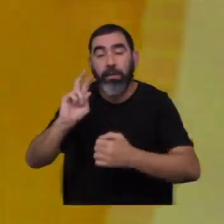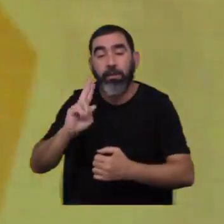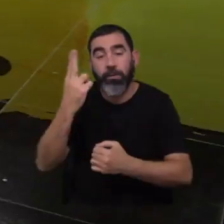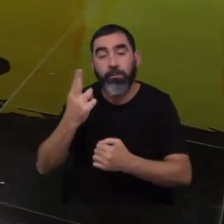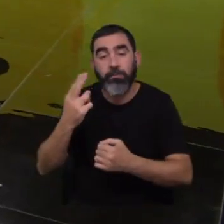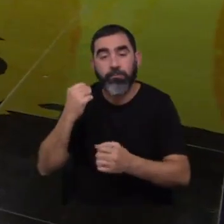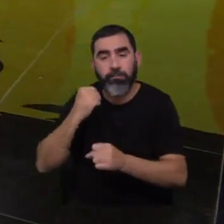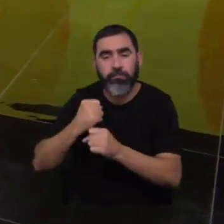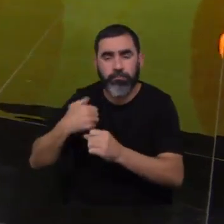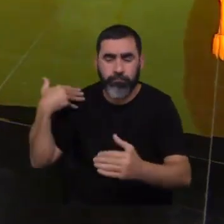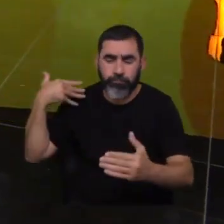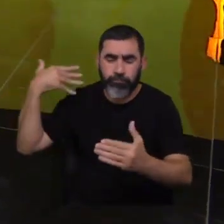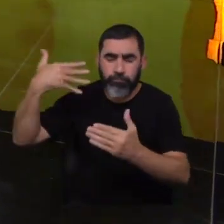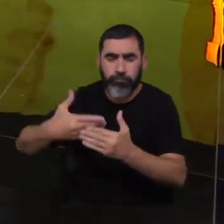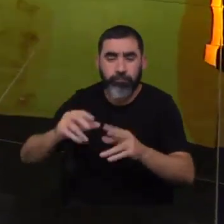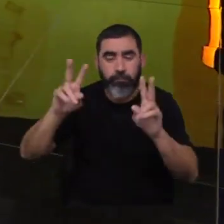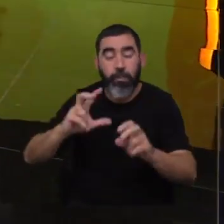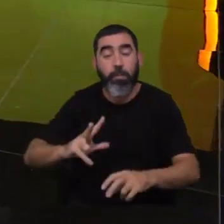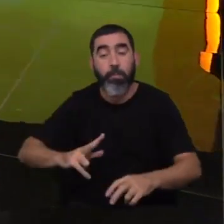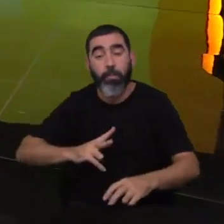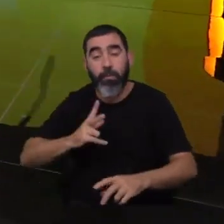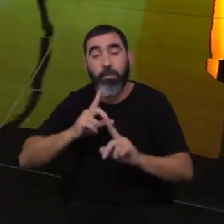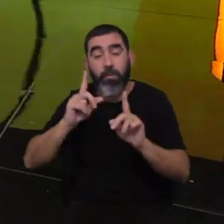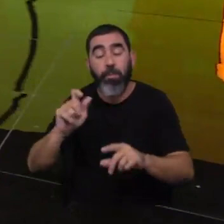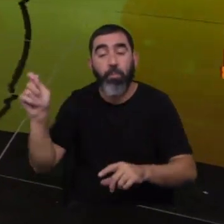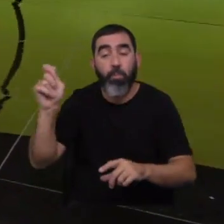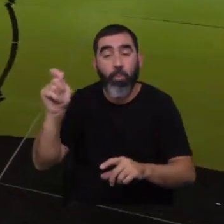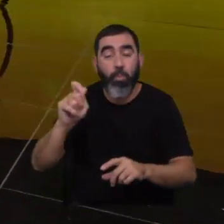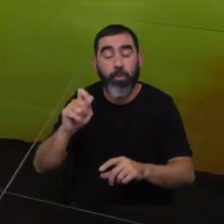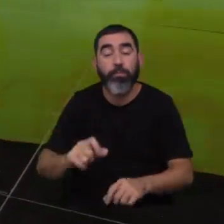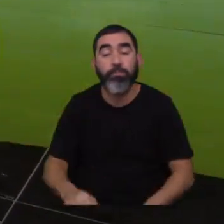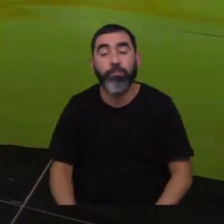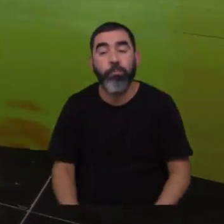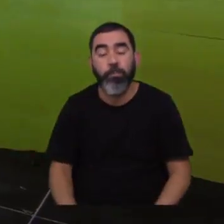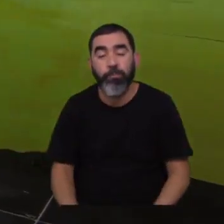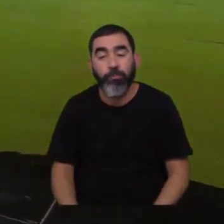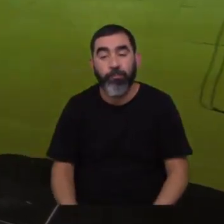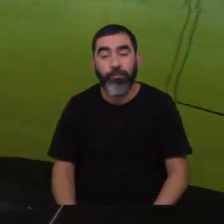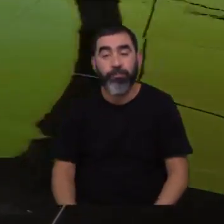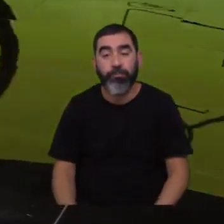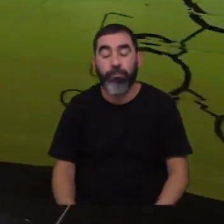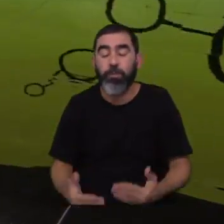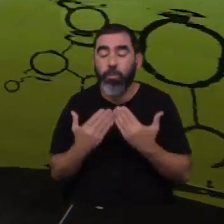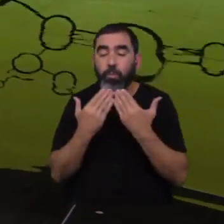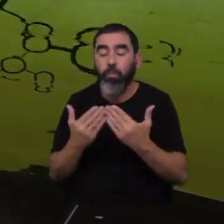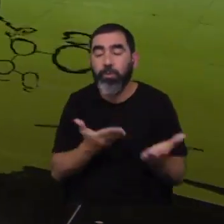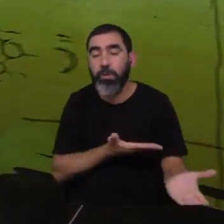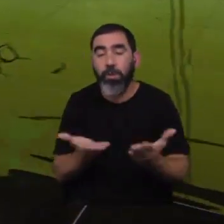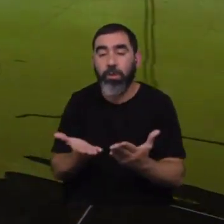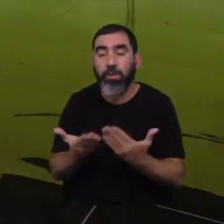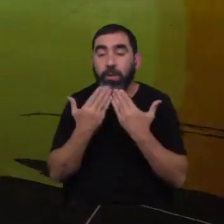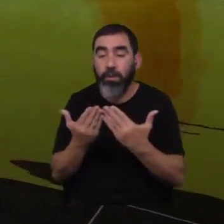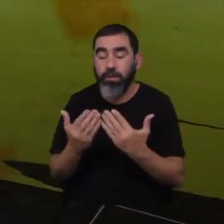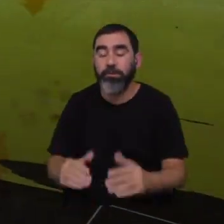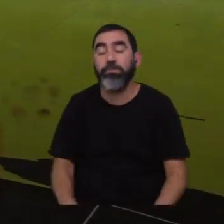viene trabajando desde hace mucho en el tema, tanto en el sector privado como en la gremial de las industrias. Bienvenido, Guillermo. Exacto, muchísimas gracias, Gustavo, muchísimas gracias